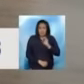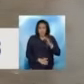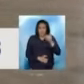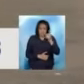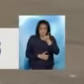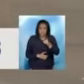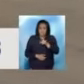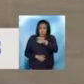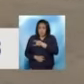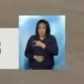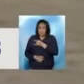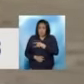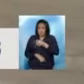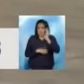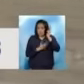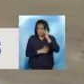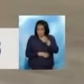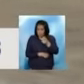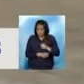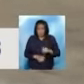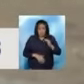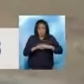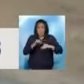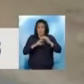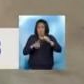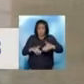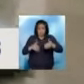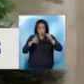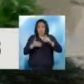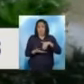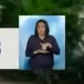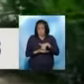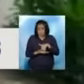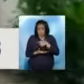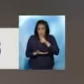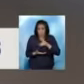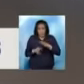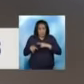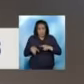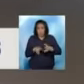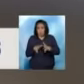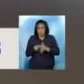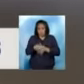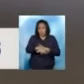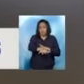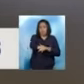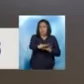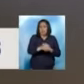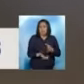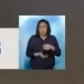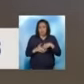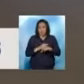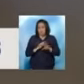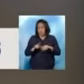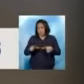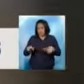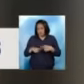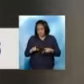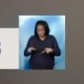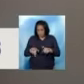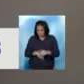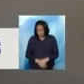es la Universidad Nacional de Piura, cuya infraestructura ha quedado debilitada por las aguas del río, que continúan empozadas en varios